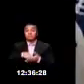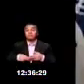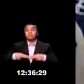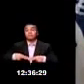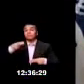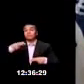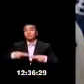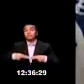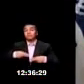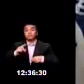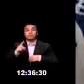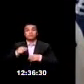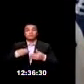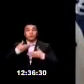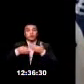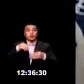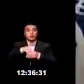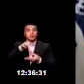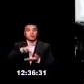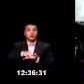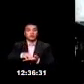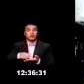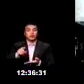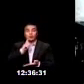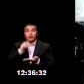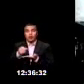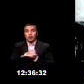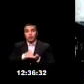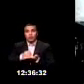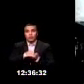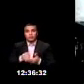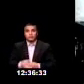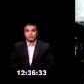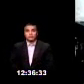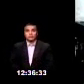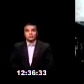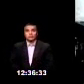Huaquillas, provincia de El Oro. Mauricio Ceballos, TC Televisión.